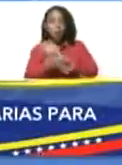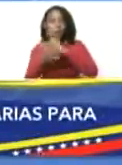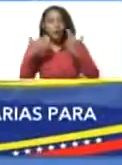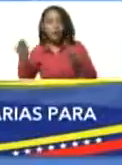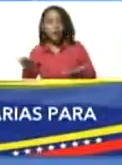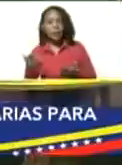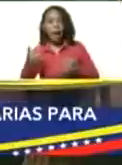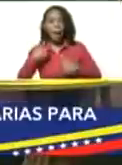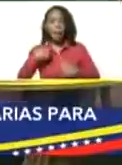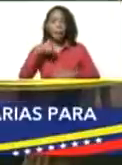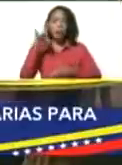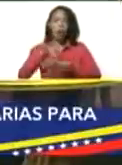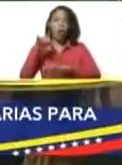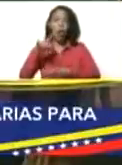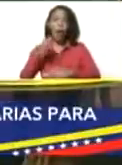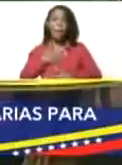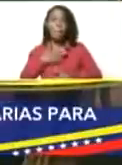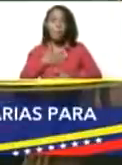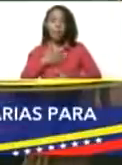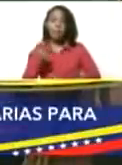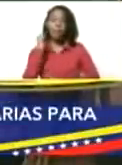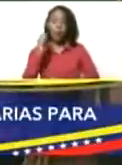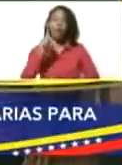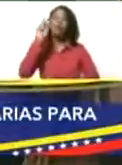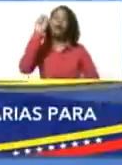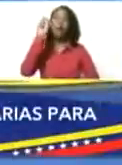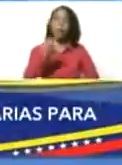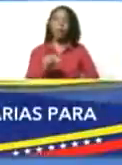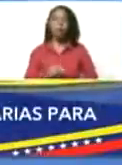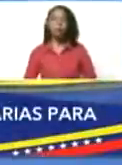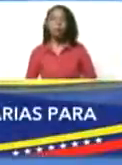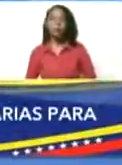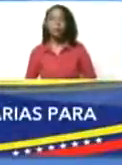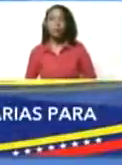A mí me tocó mi tarea también.